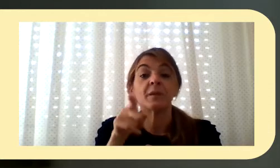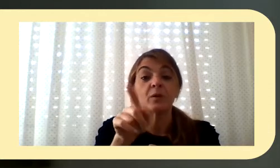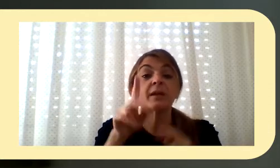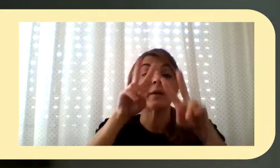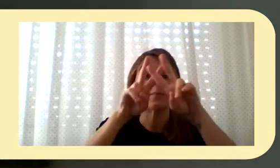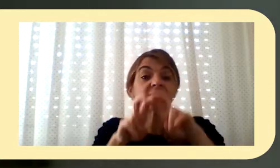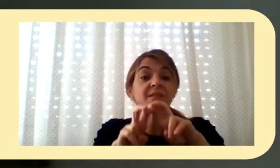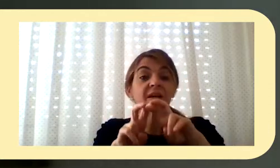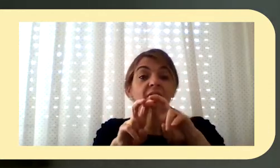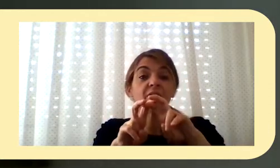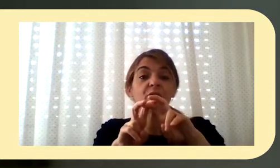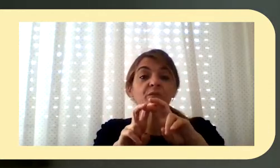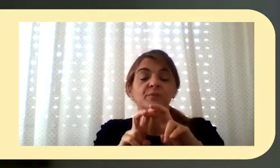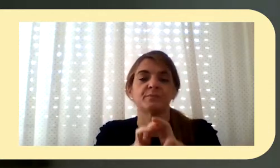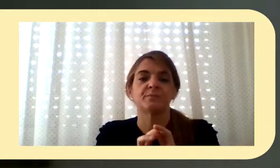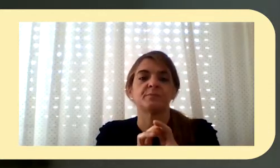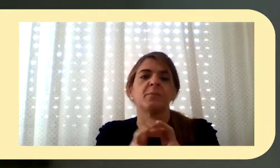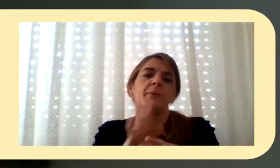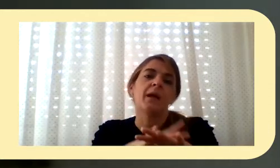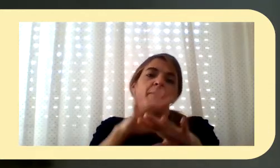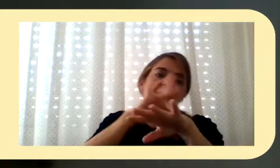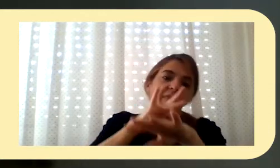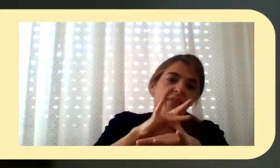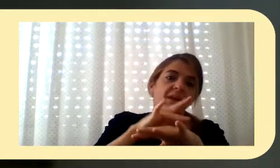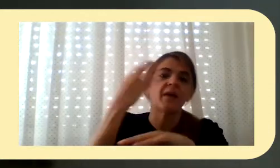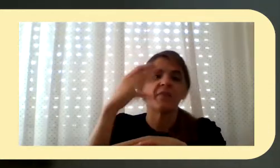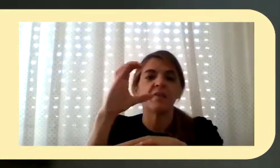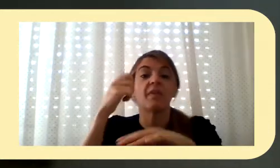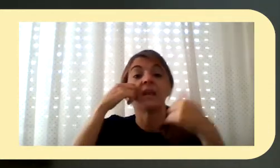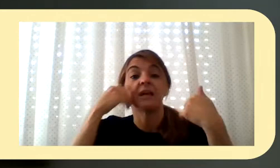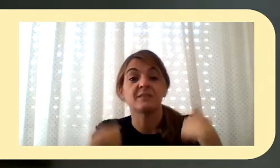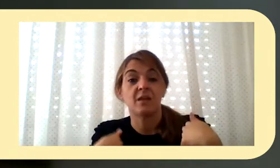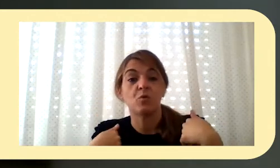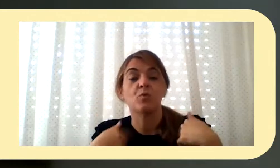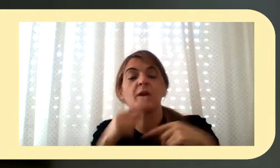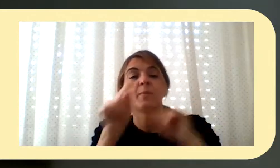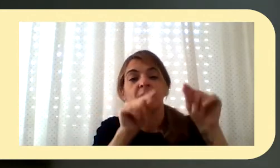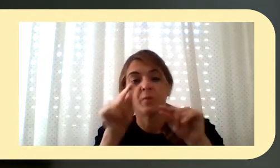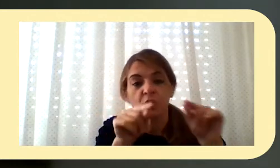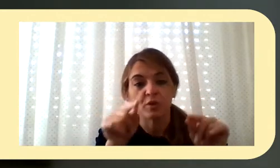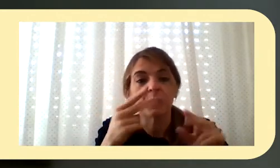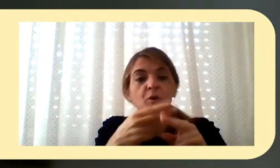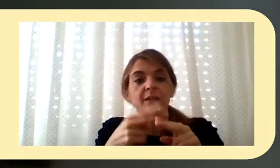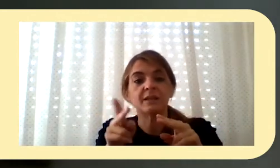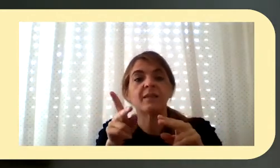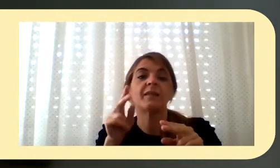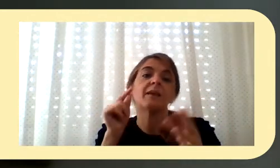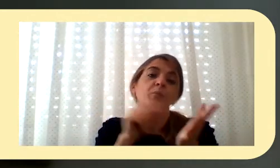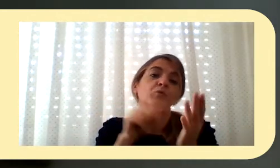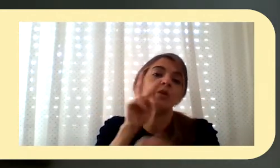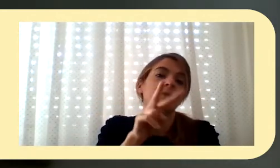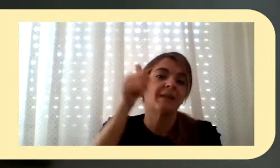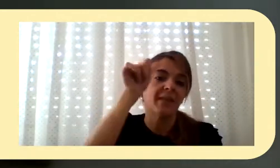pues, son innovaciones de género en medicina y ciencias de la salud y epidemiología política desde la perspectiva de género.